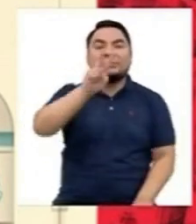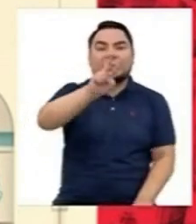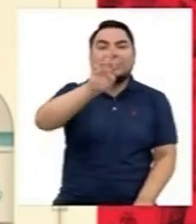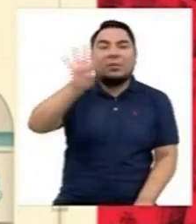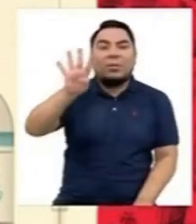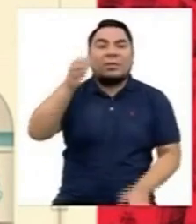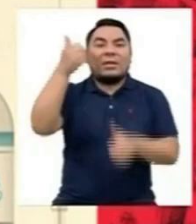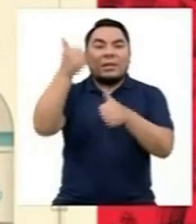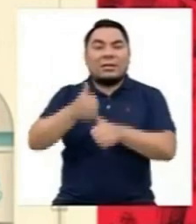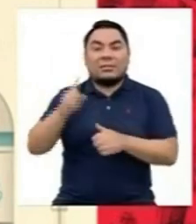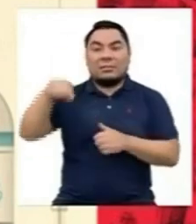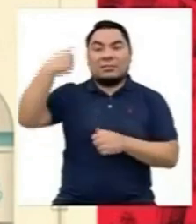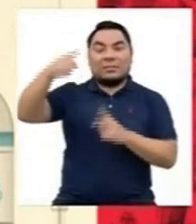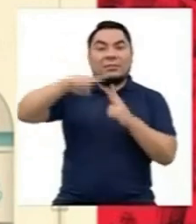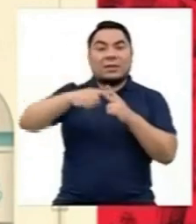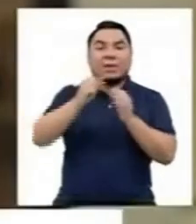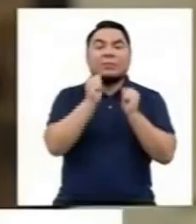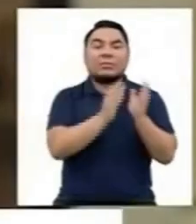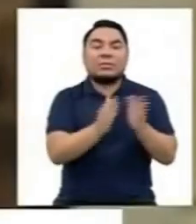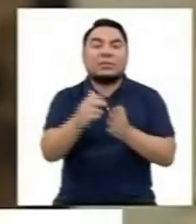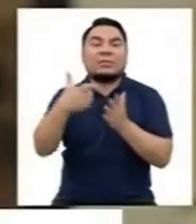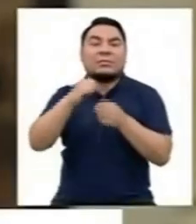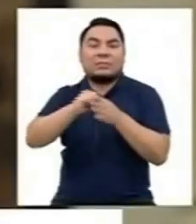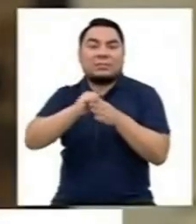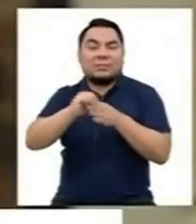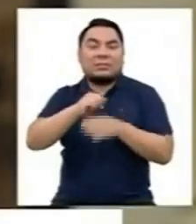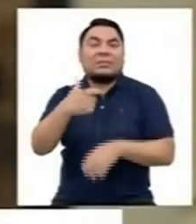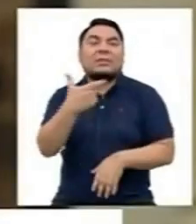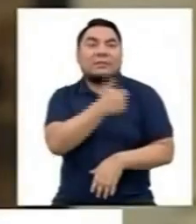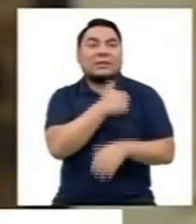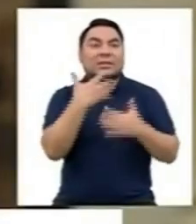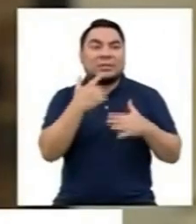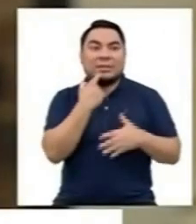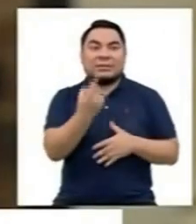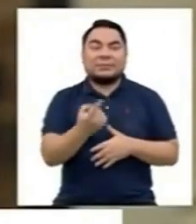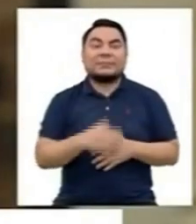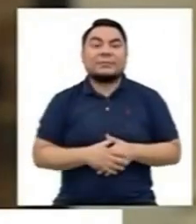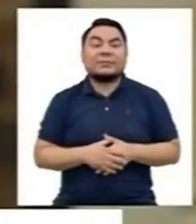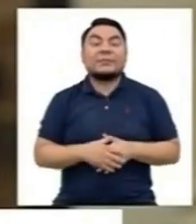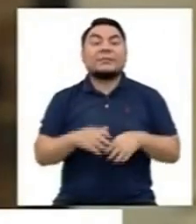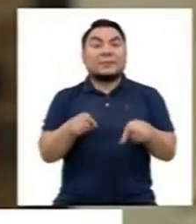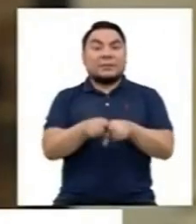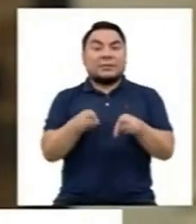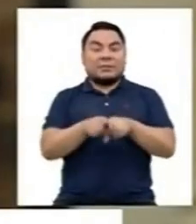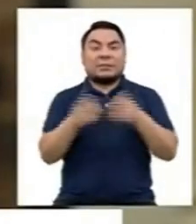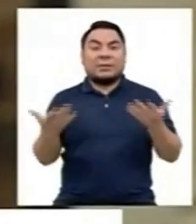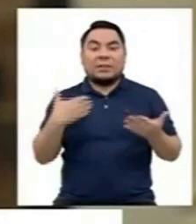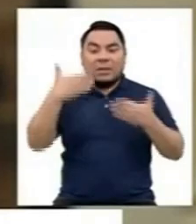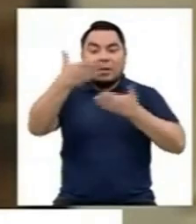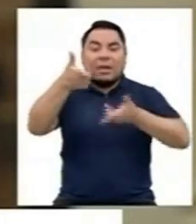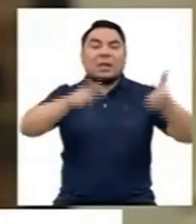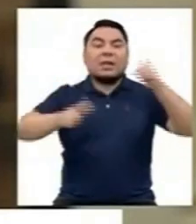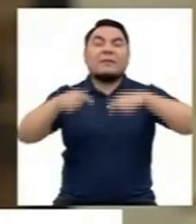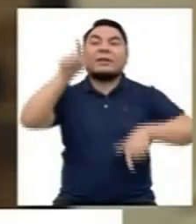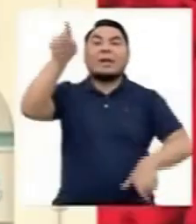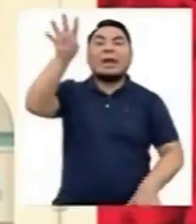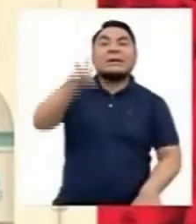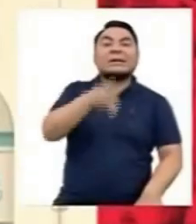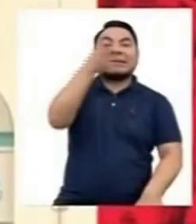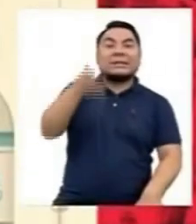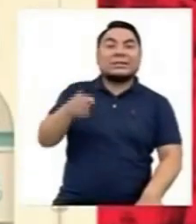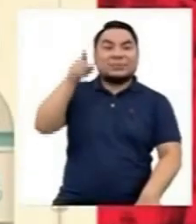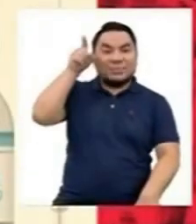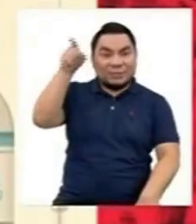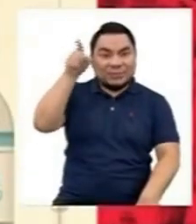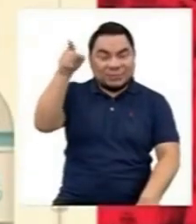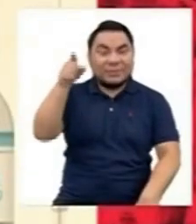6.000 voluntarios que están haciendo hacer las pruebas o que se han iniciado las pruebas para esta fase 3. Después, los siguientes laboratorios que